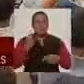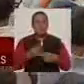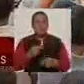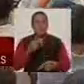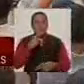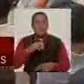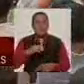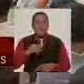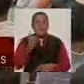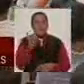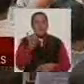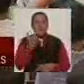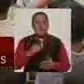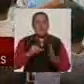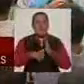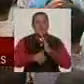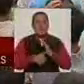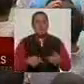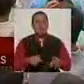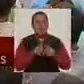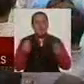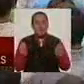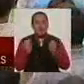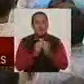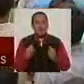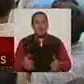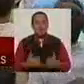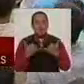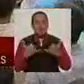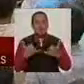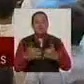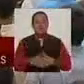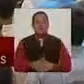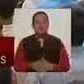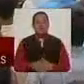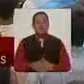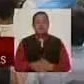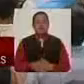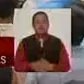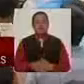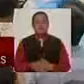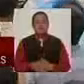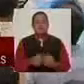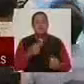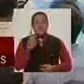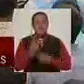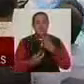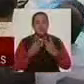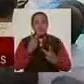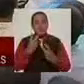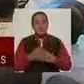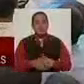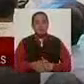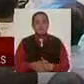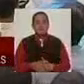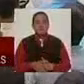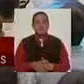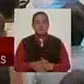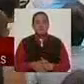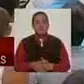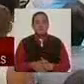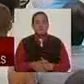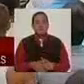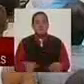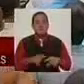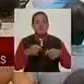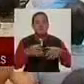Jorge Irribarri, quien ha acompañado entonces su visita en este distrito